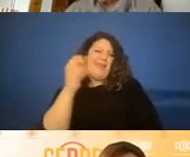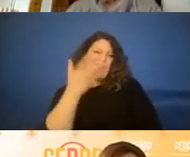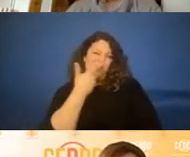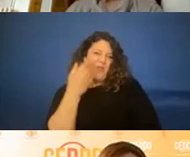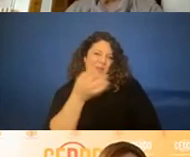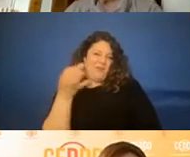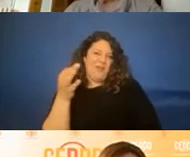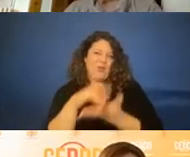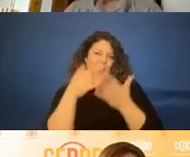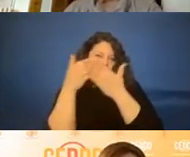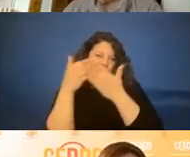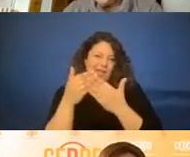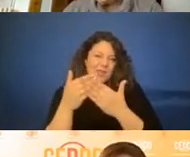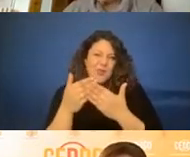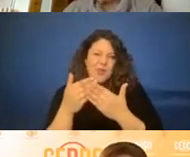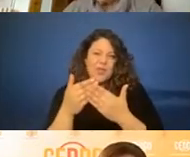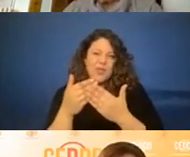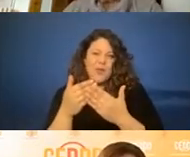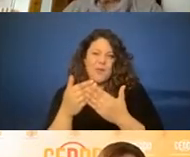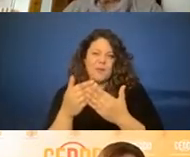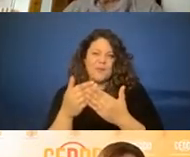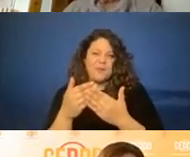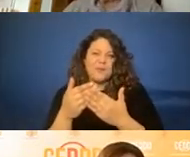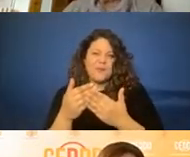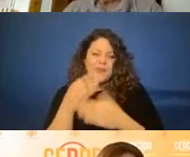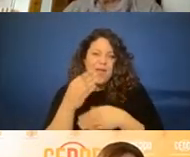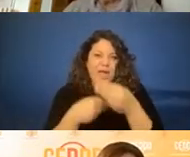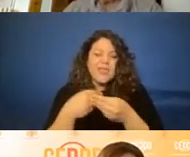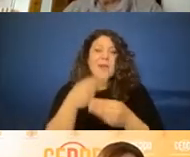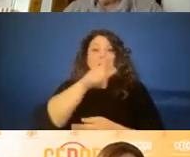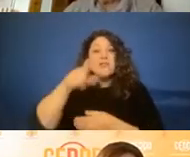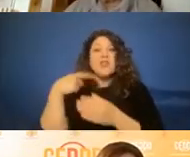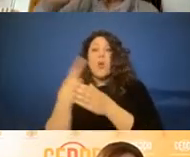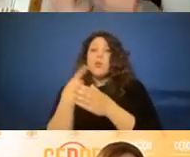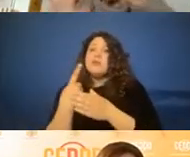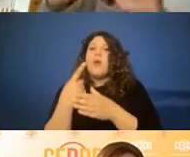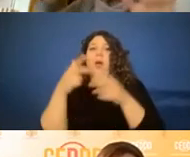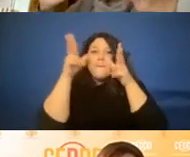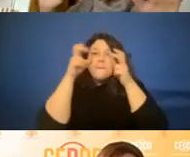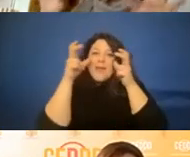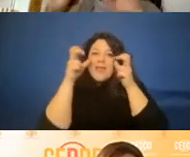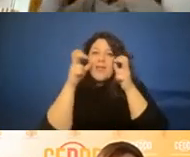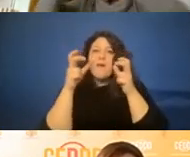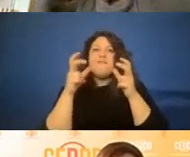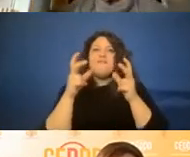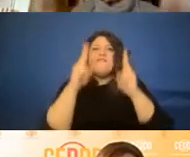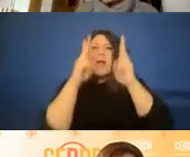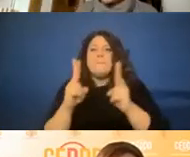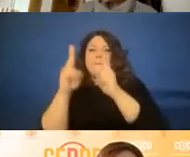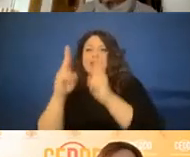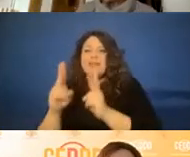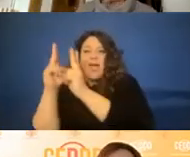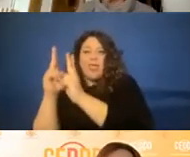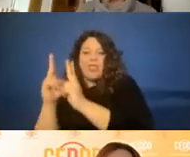estudios en entramados, tienen una percepción fragmentada, ven fragmentos, no ven